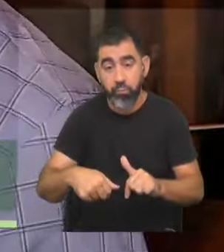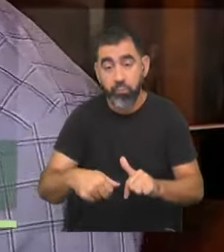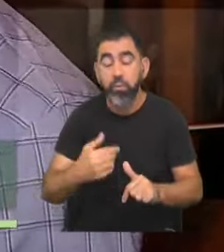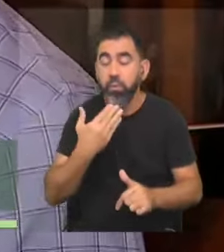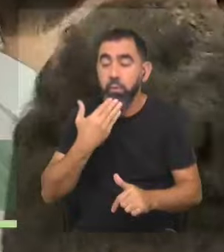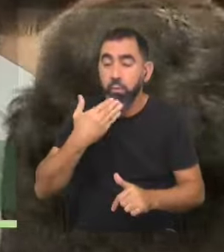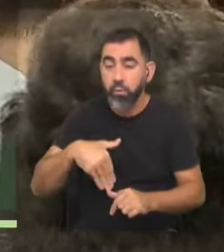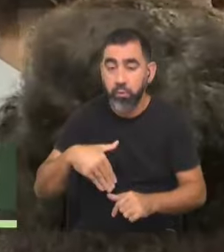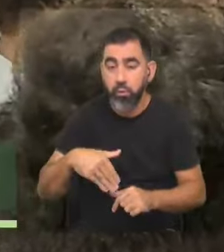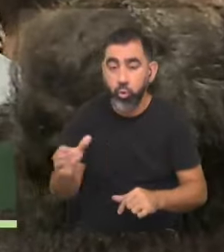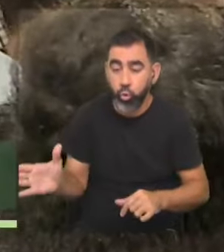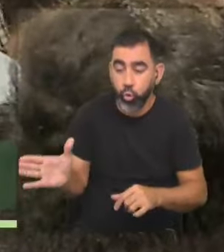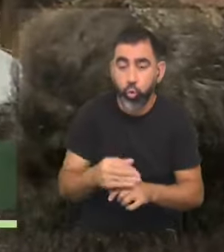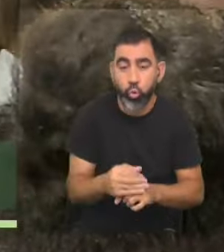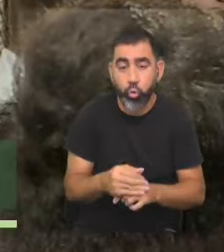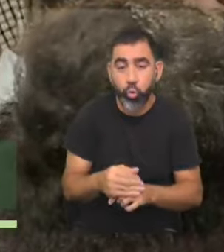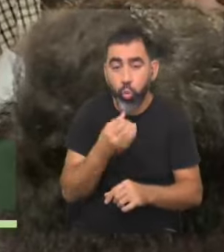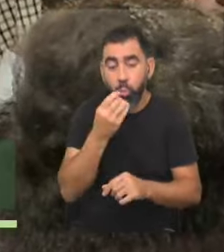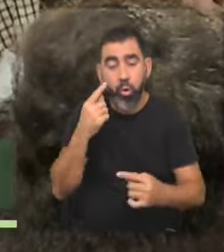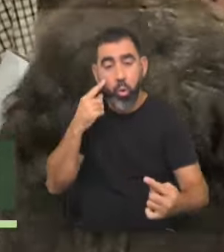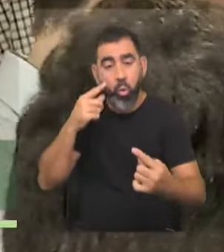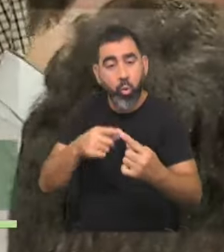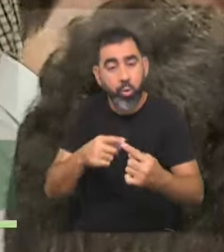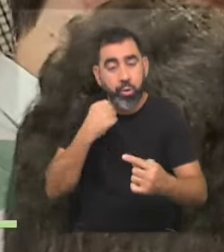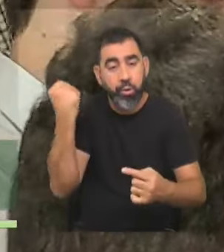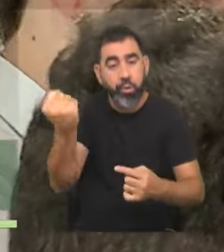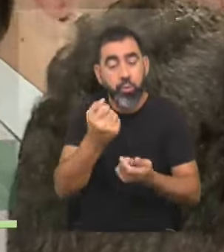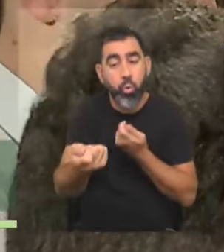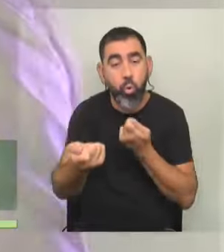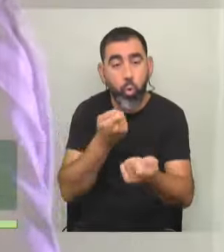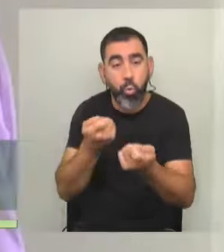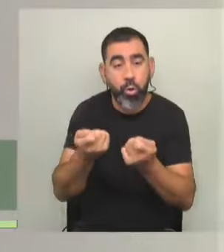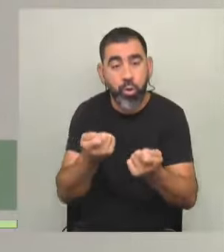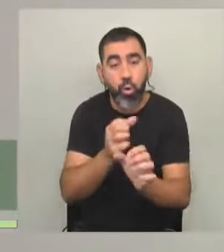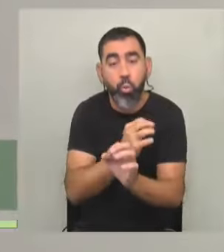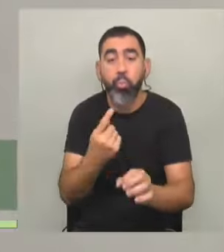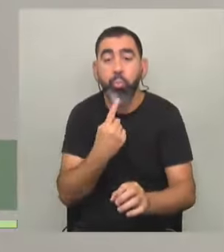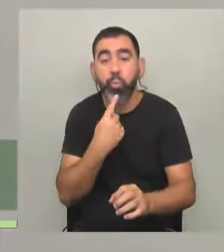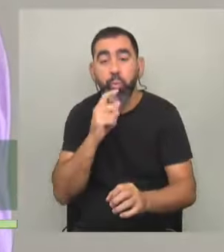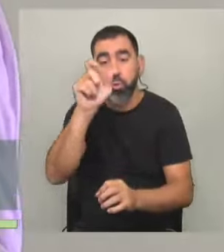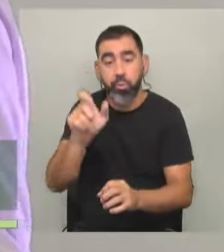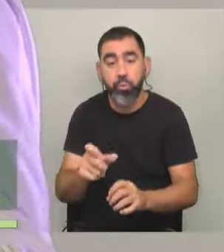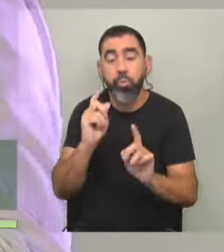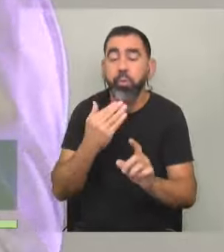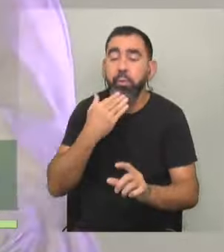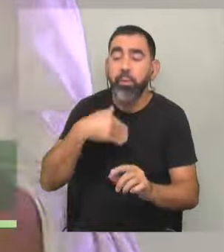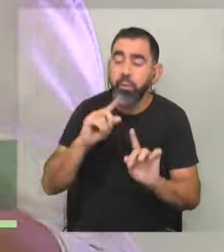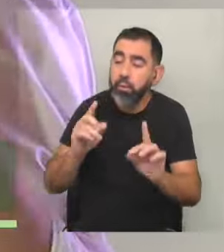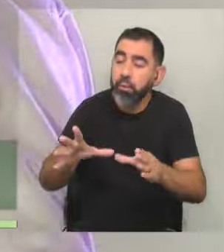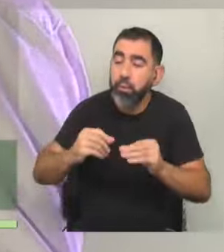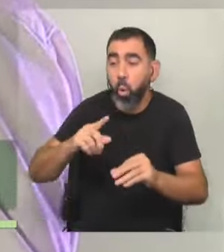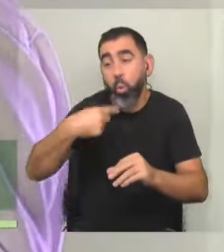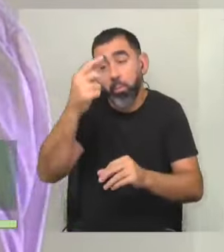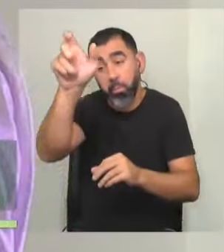entender que acá Todos tenemos una una buena intención cuando gobernamos o cuando somos políticos pero tenemos que entender y aceptar que hay